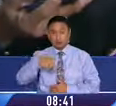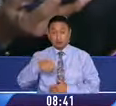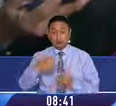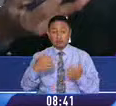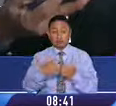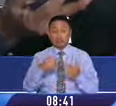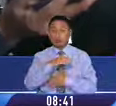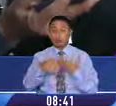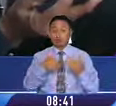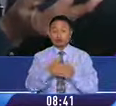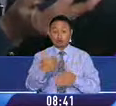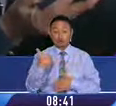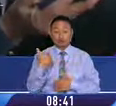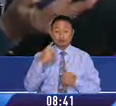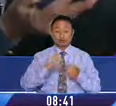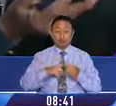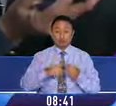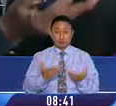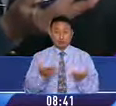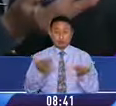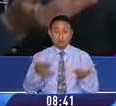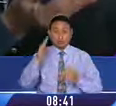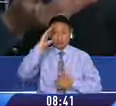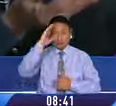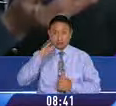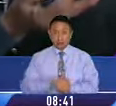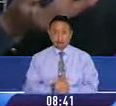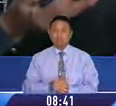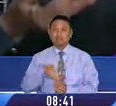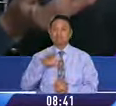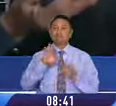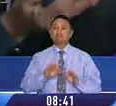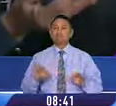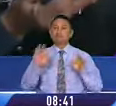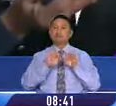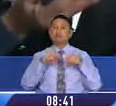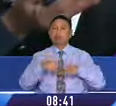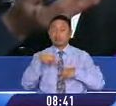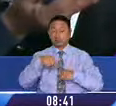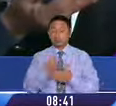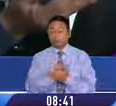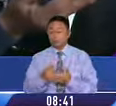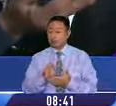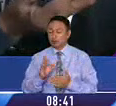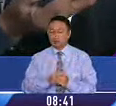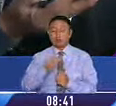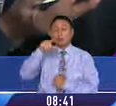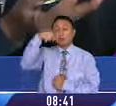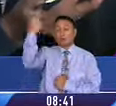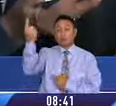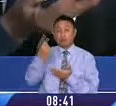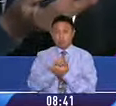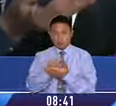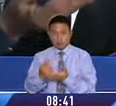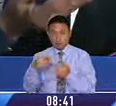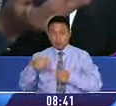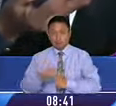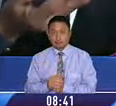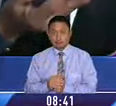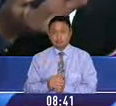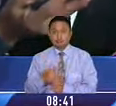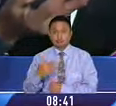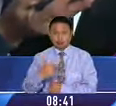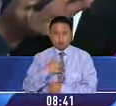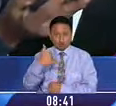logística con la que cuenta el Distrito Metropolitano de Quito. Pero lo más importante es que no será esta semana, pero la próxima sí ya le voy a mandar y le voy a